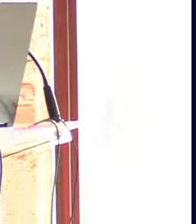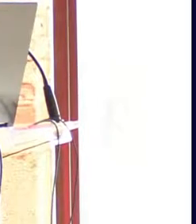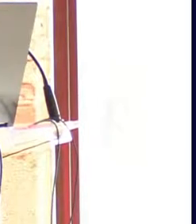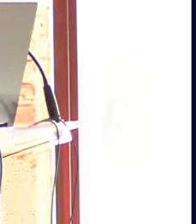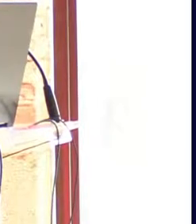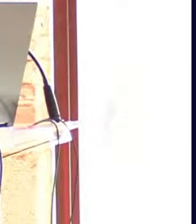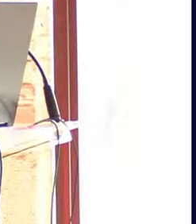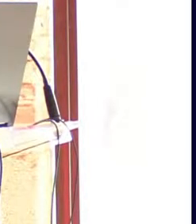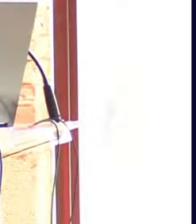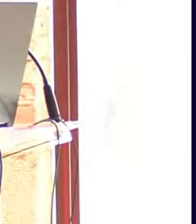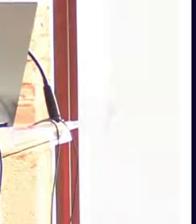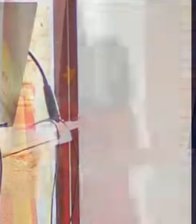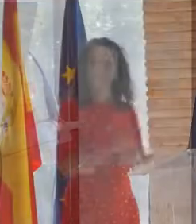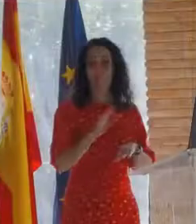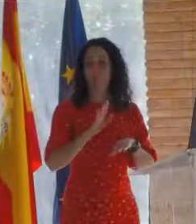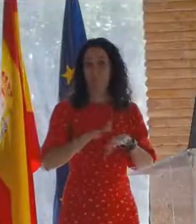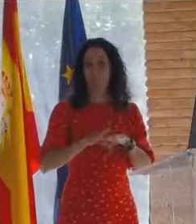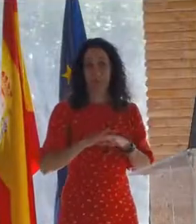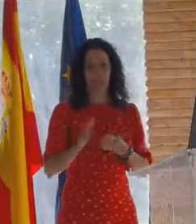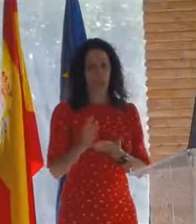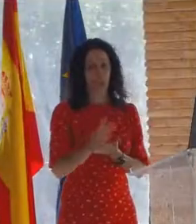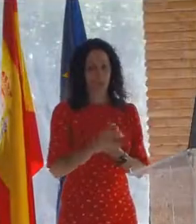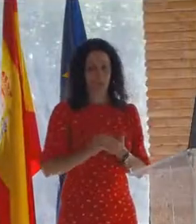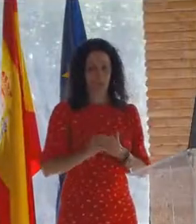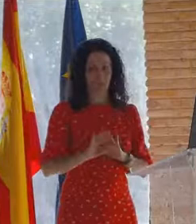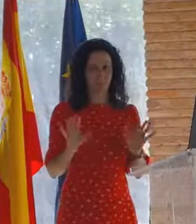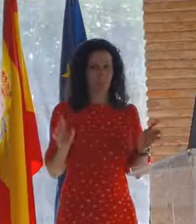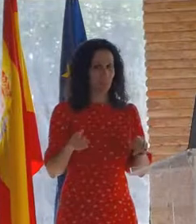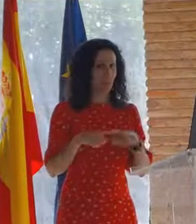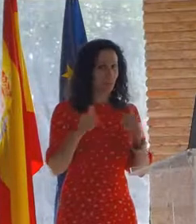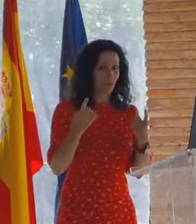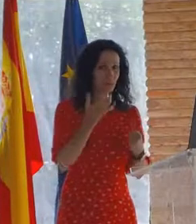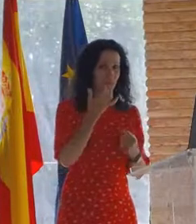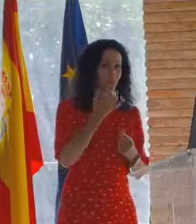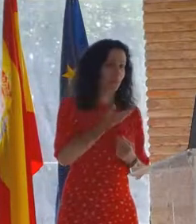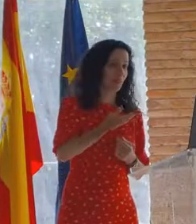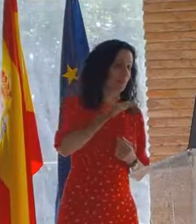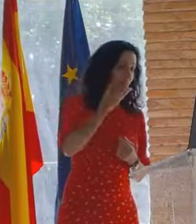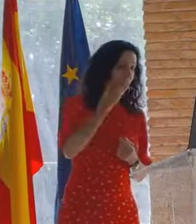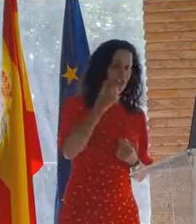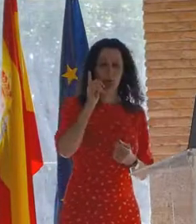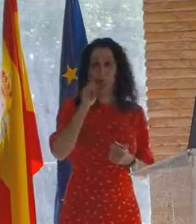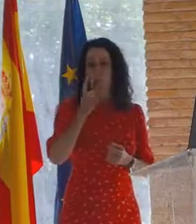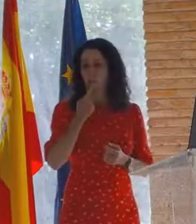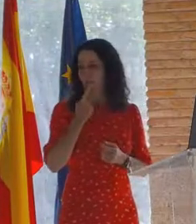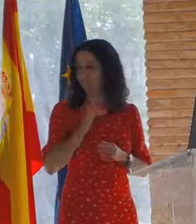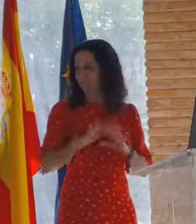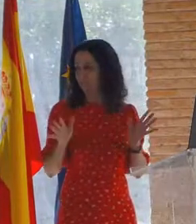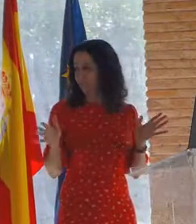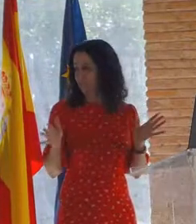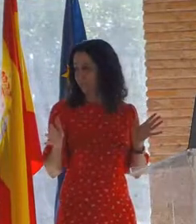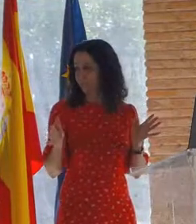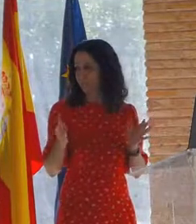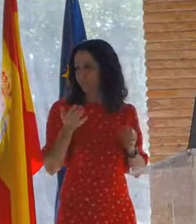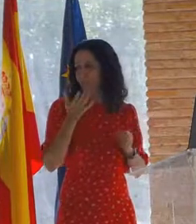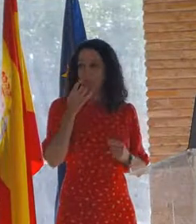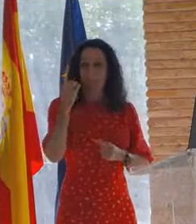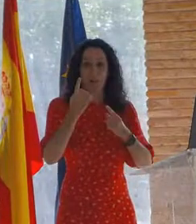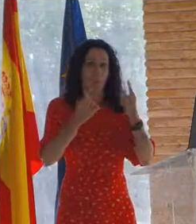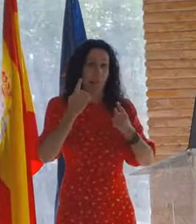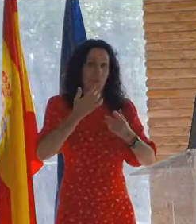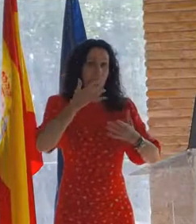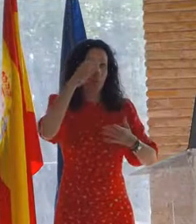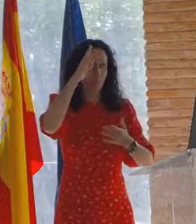asociar ideas y eso es aplicable para todos da igual que sea un niño oyente o un niño sordo